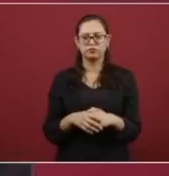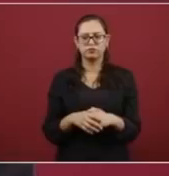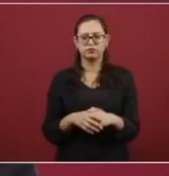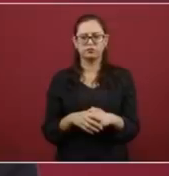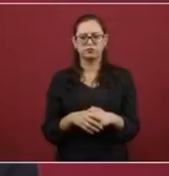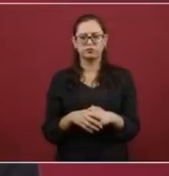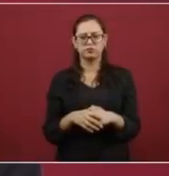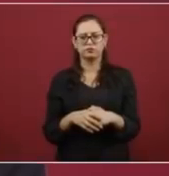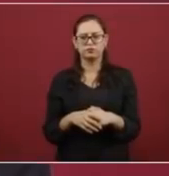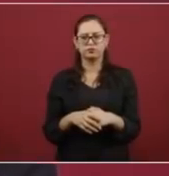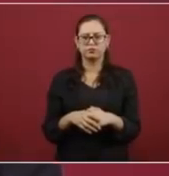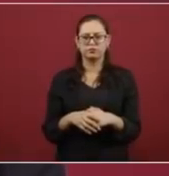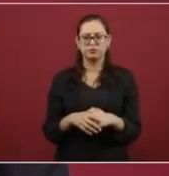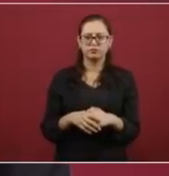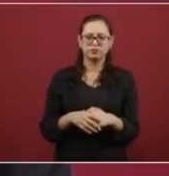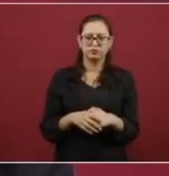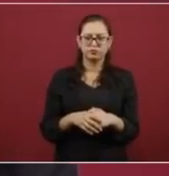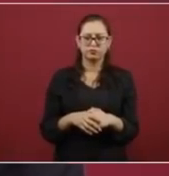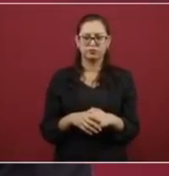terminar su